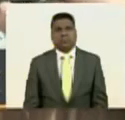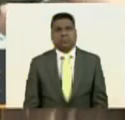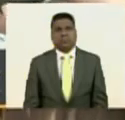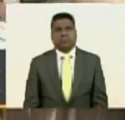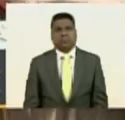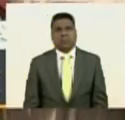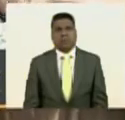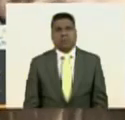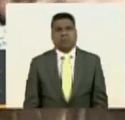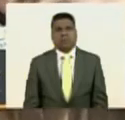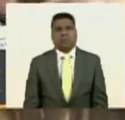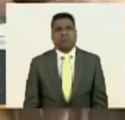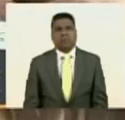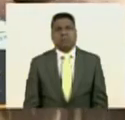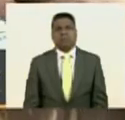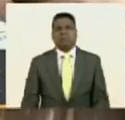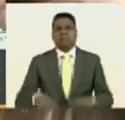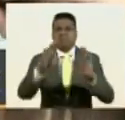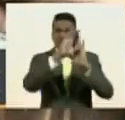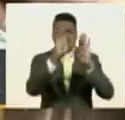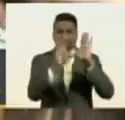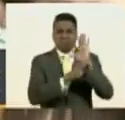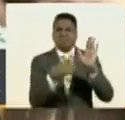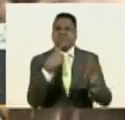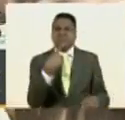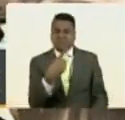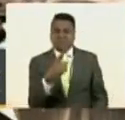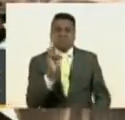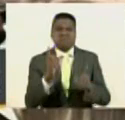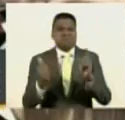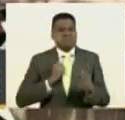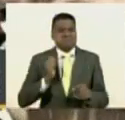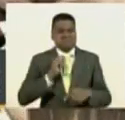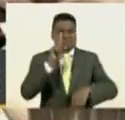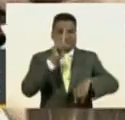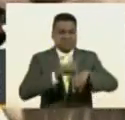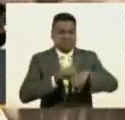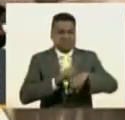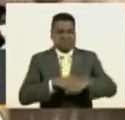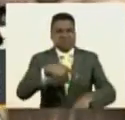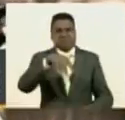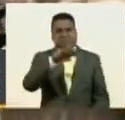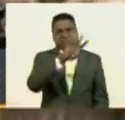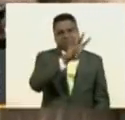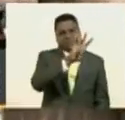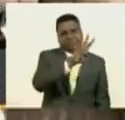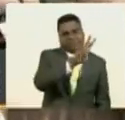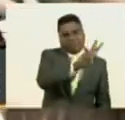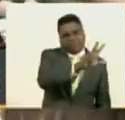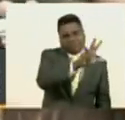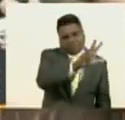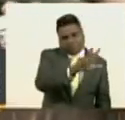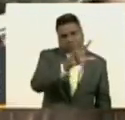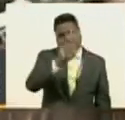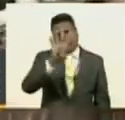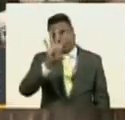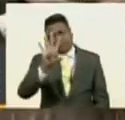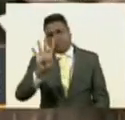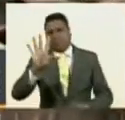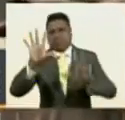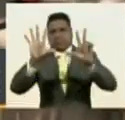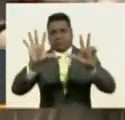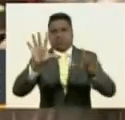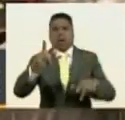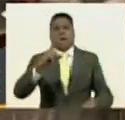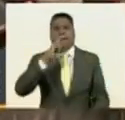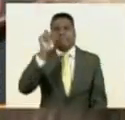porque la Constitución prevé que en cualquier momento, en el 348, por la iniciativa del Presidente de la República, de la